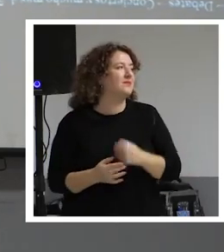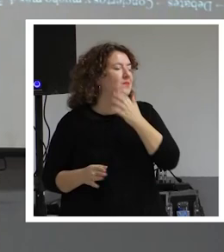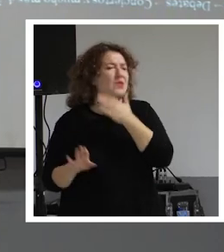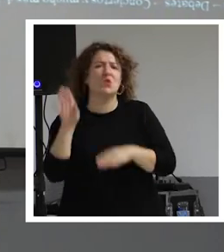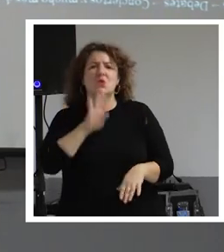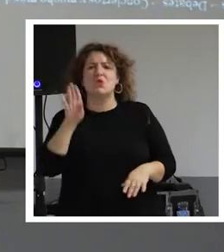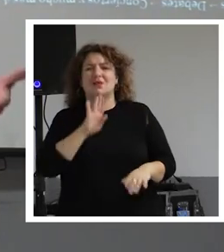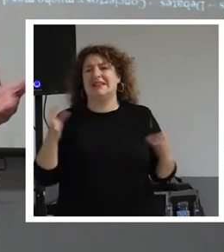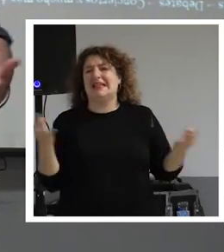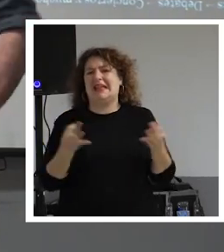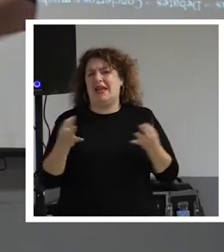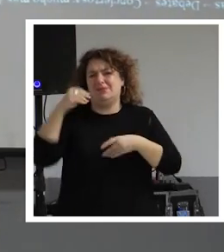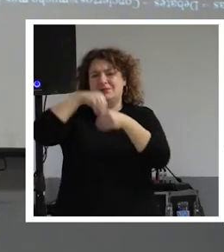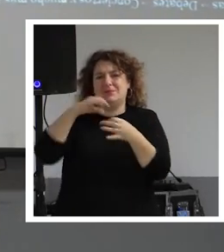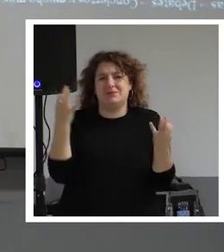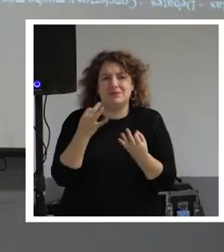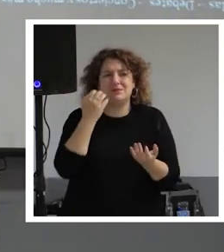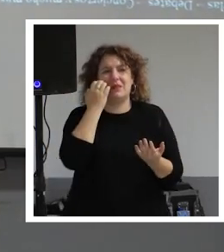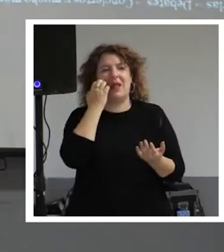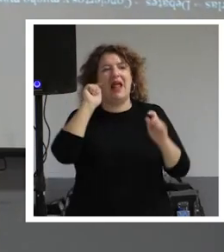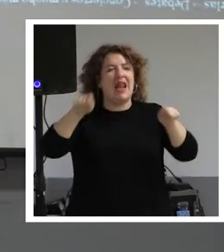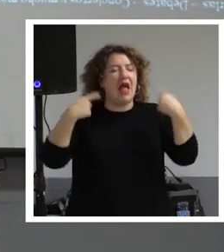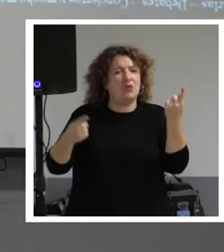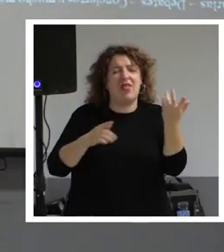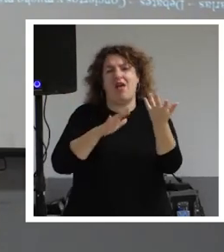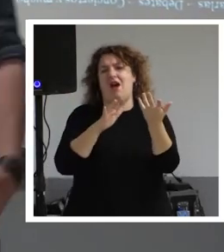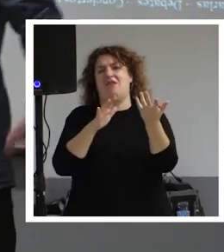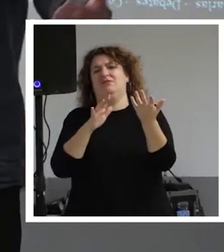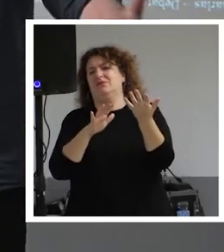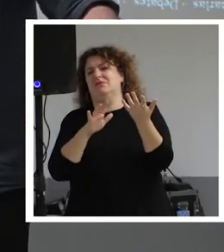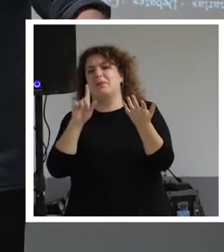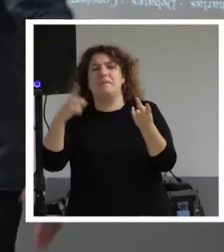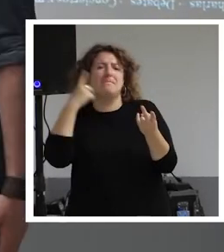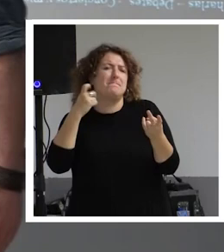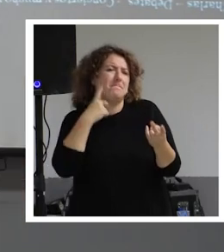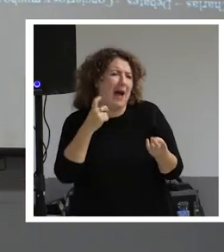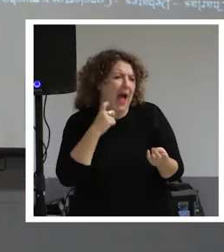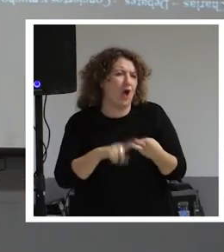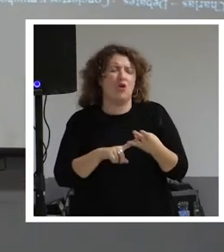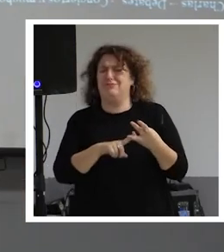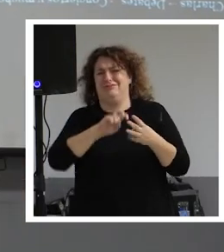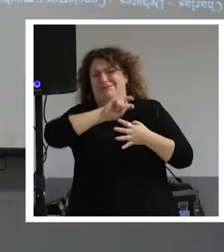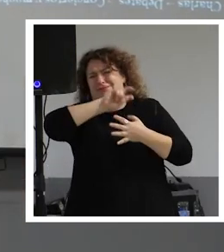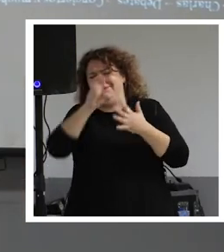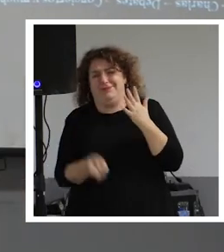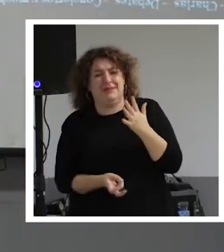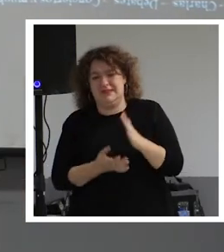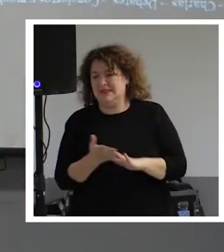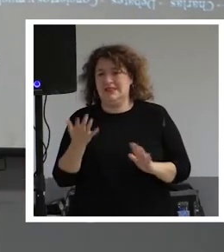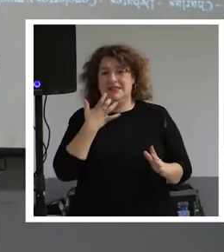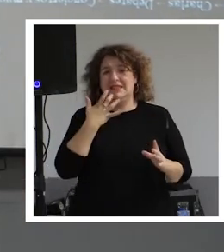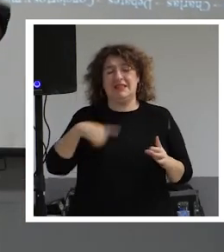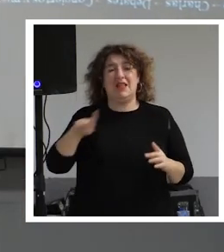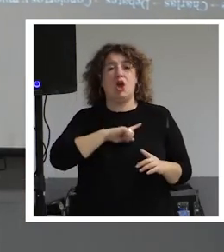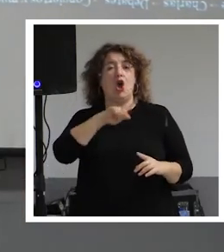ricos no lo eran por talentos sino porque compraban leyes Supongo que aquí algo de eso saben ya en donde se había